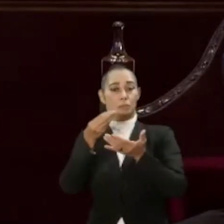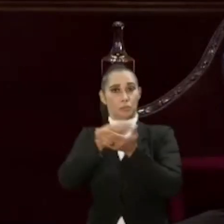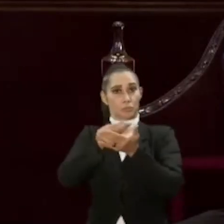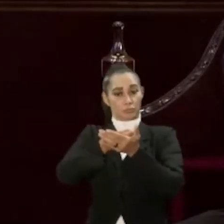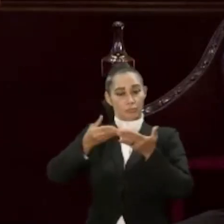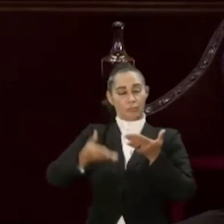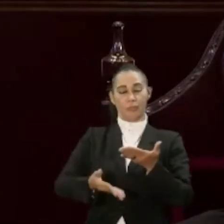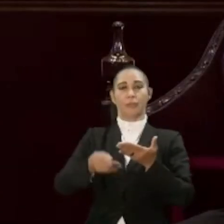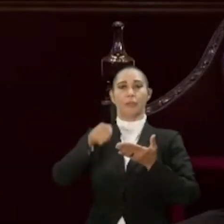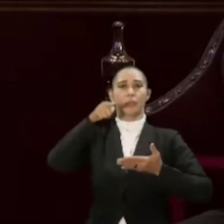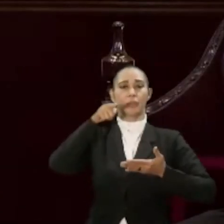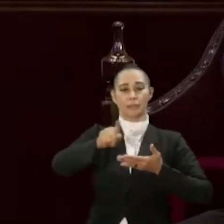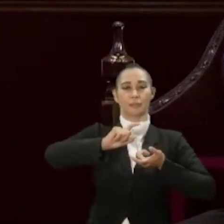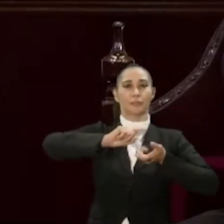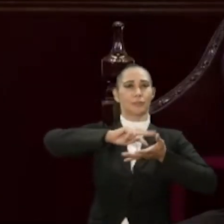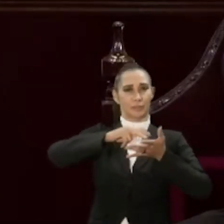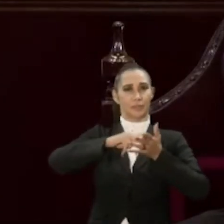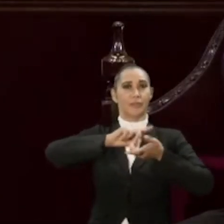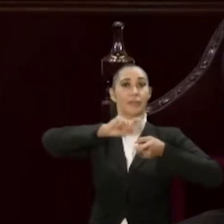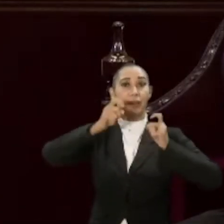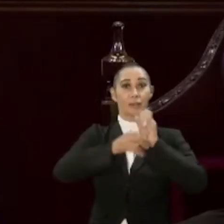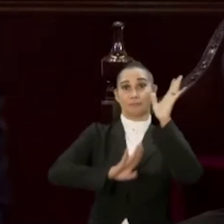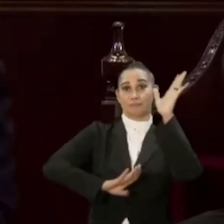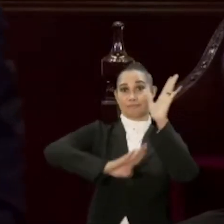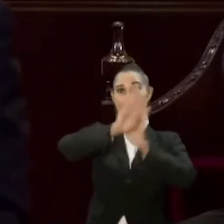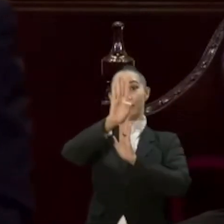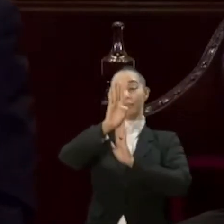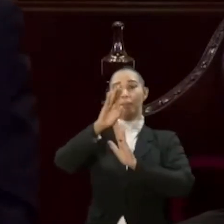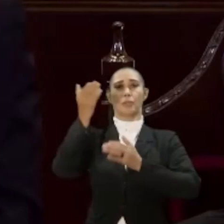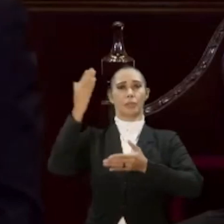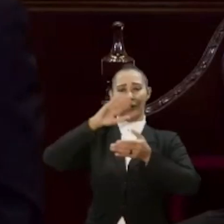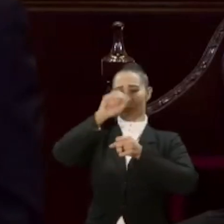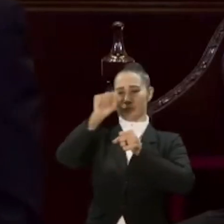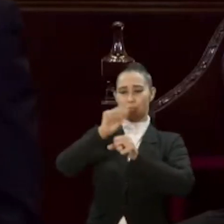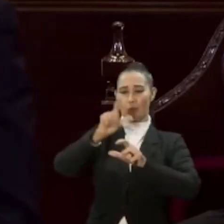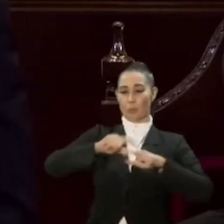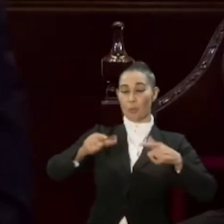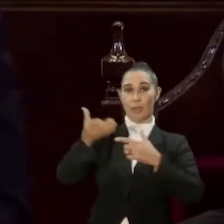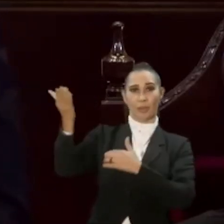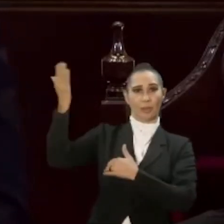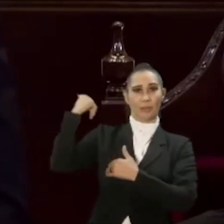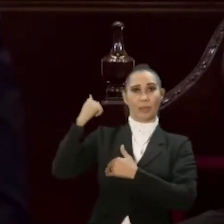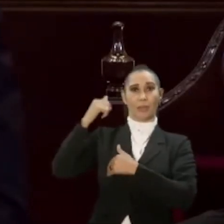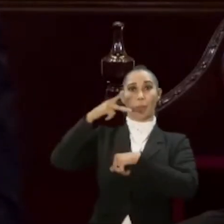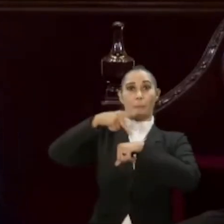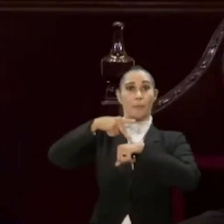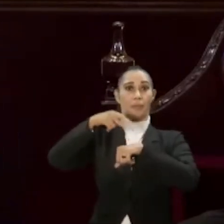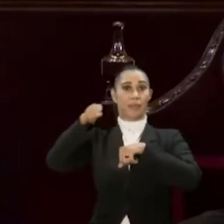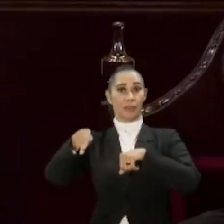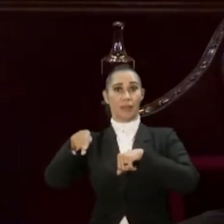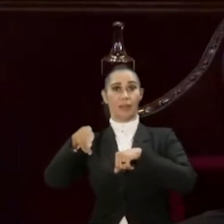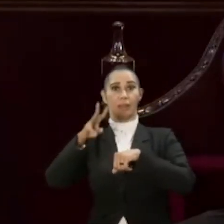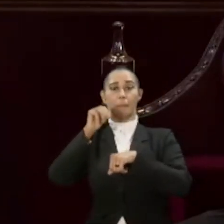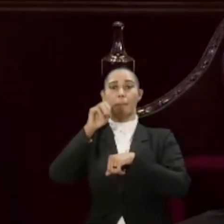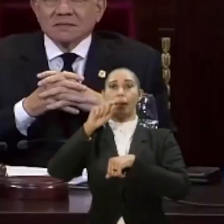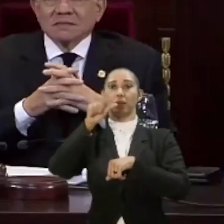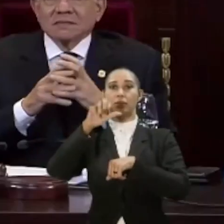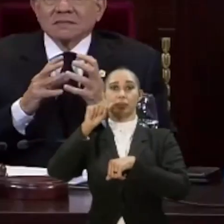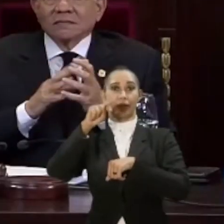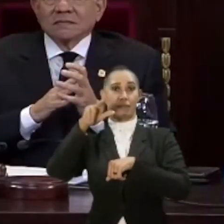recursos. Esto es cambio. Desarrollar las zonas olvidadas del país como Pedernales y Manzanillo. Esto es